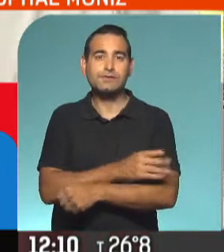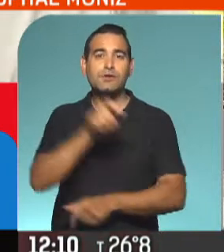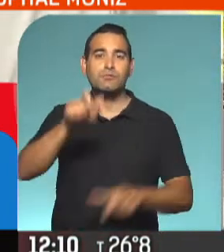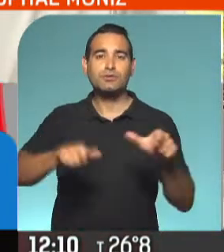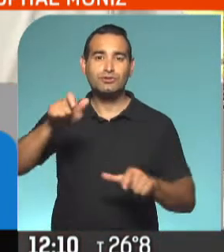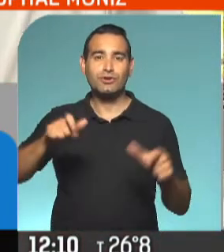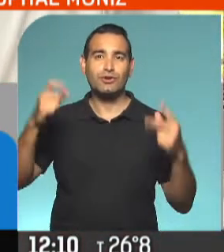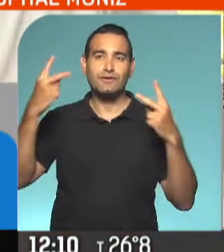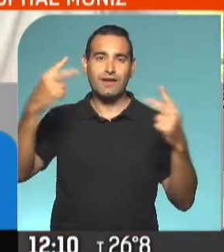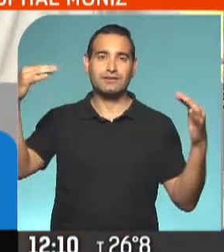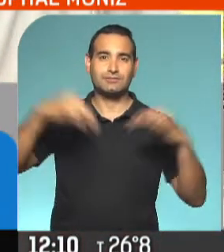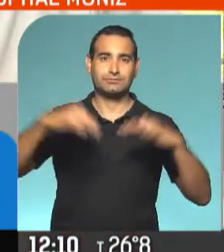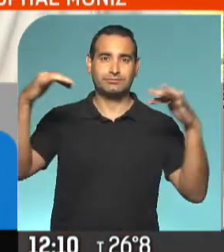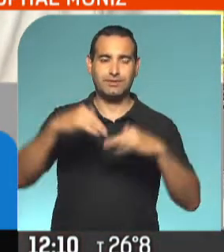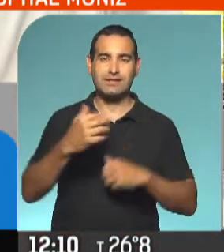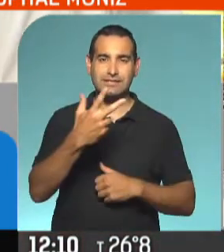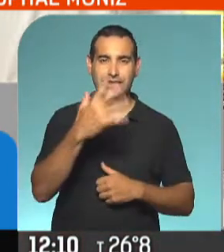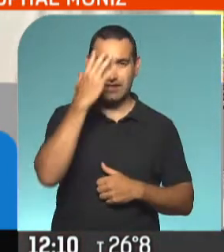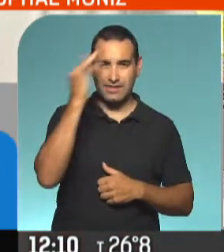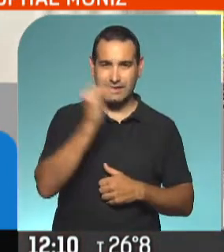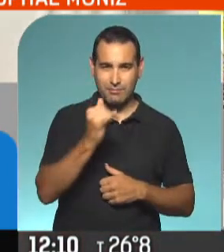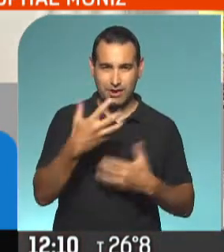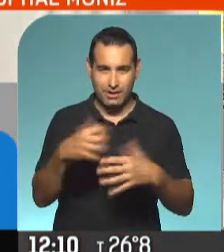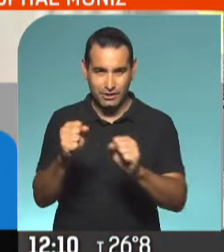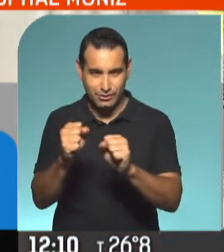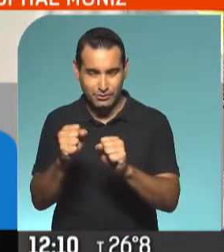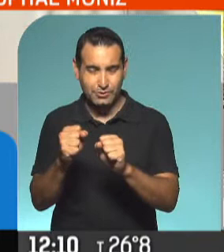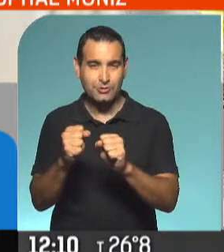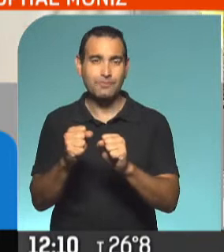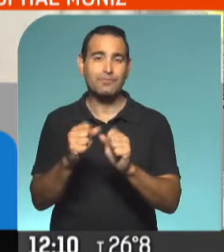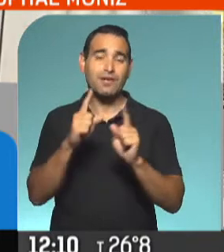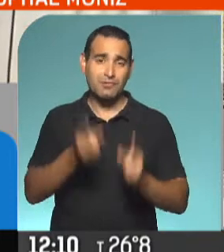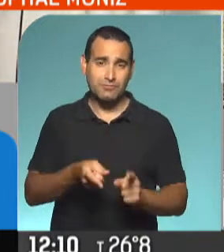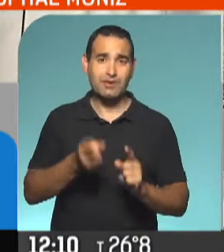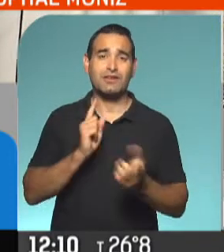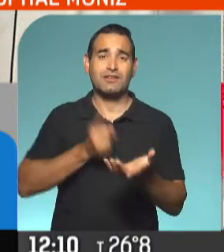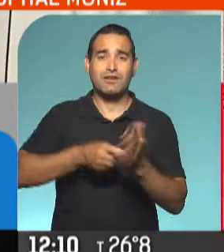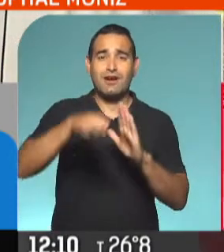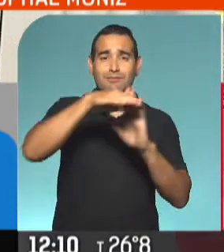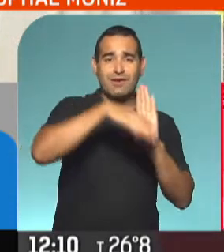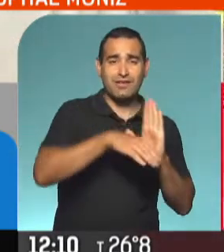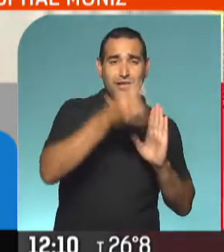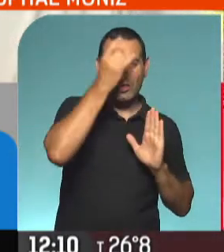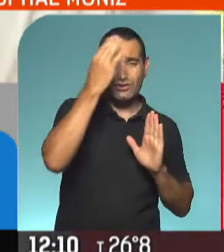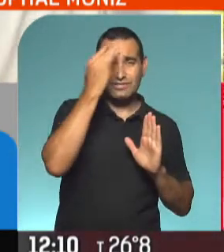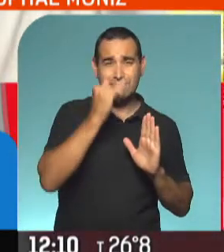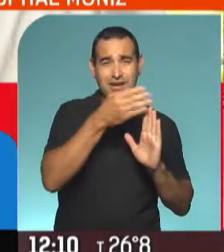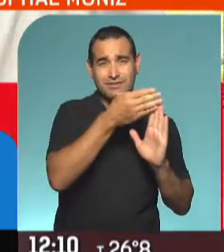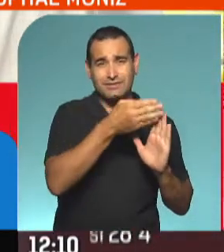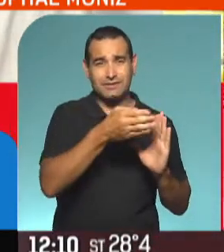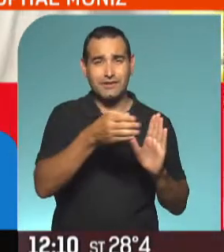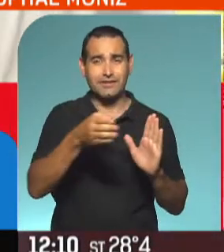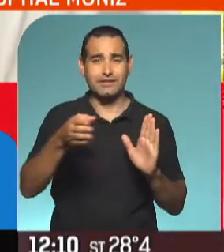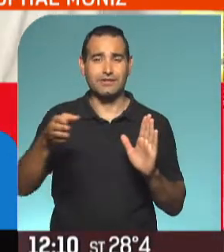con esa detección precoz el 3 de marzo, las medidas que se tomaron a partir del 12 de marzo y que después dieron